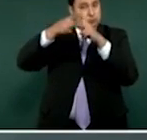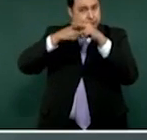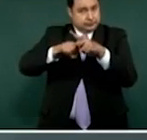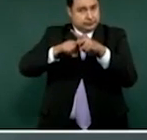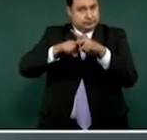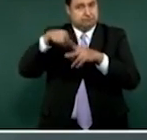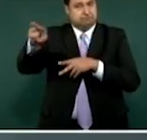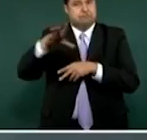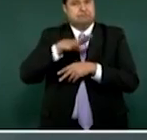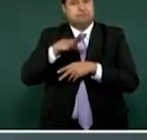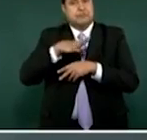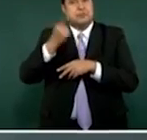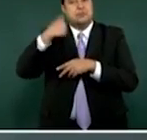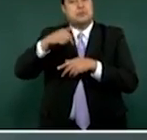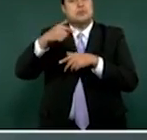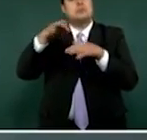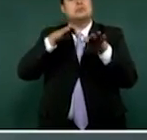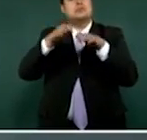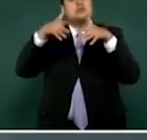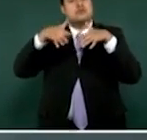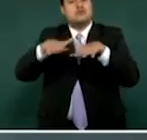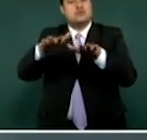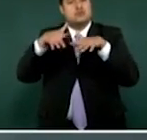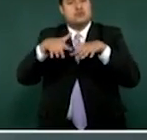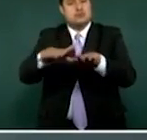de la industria textil.